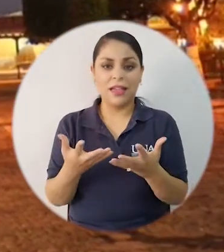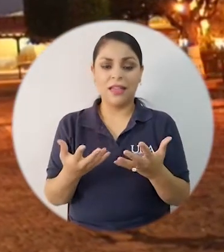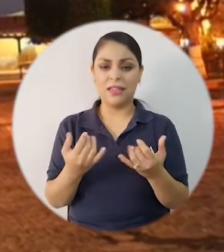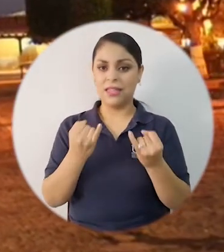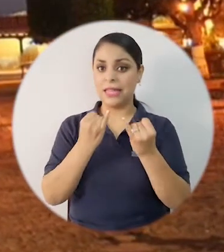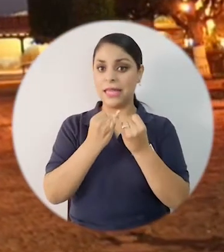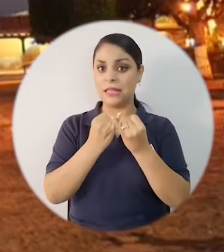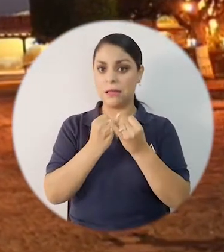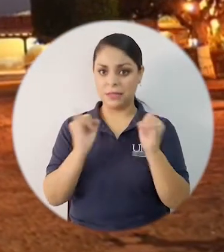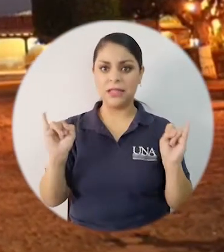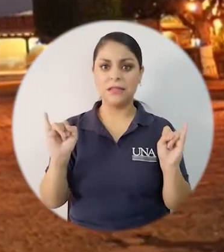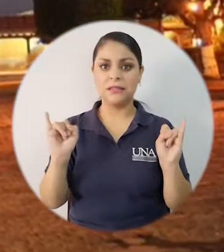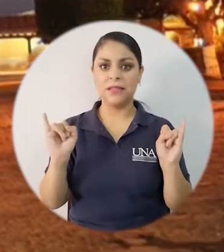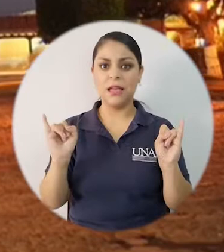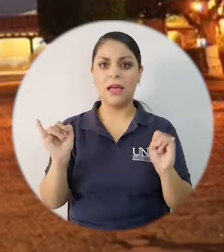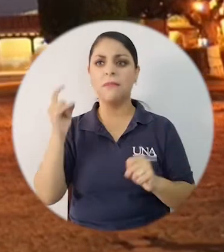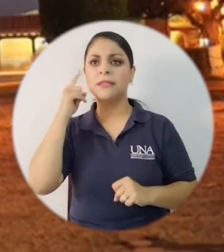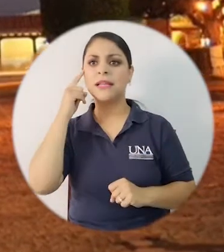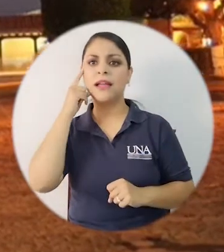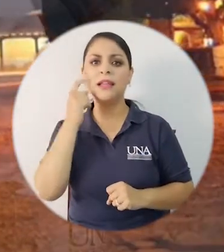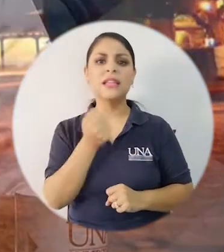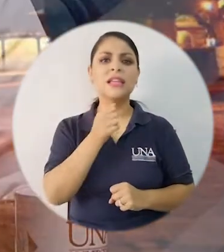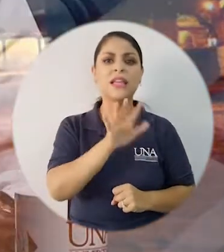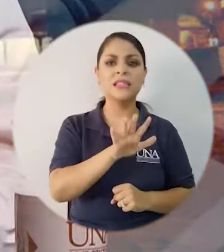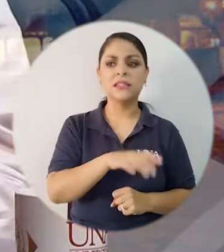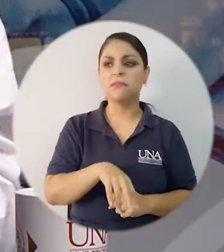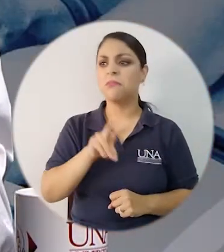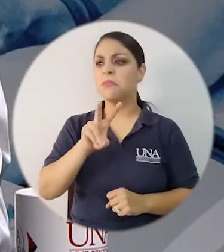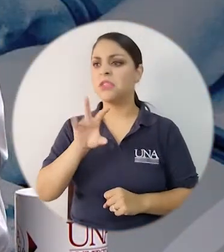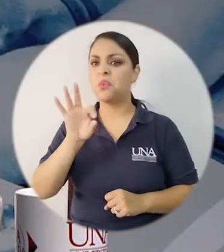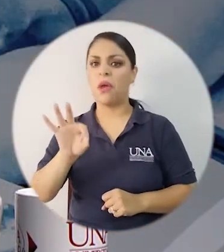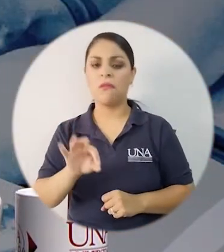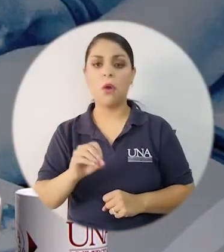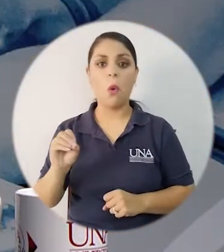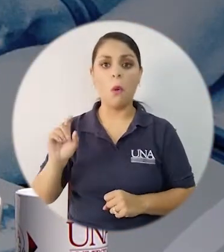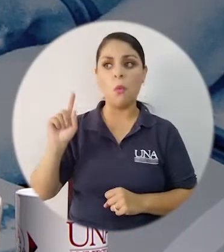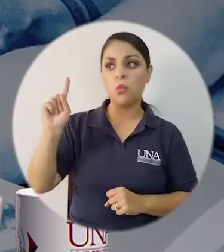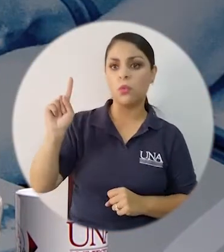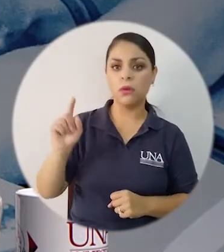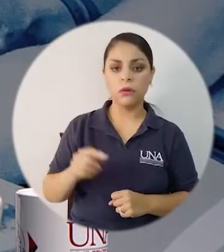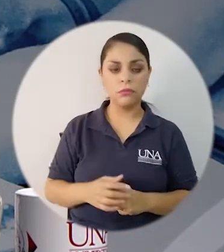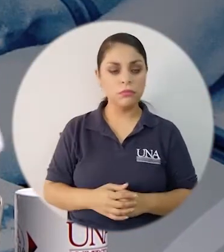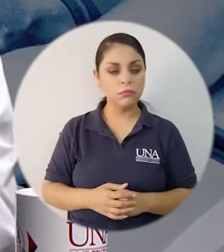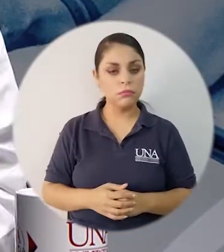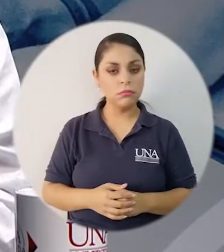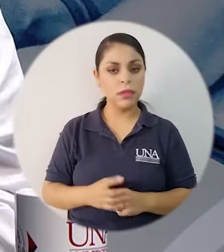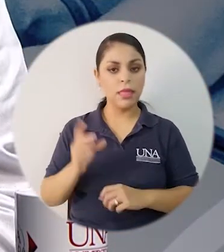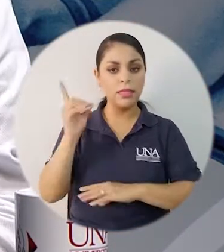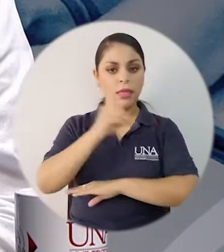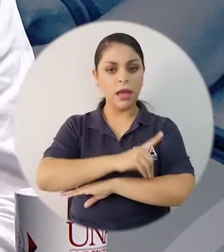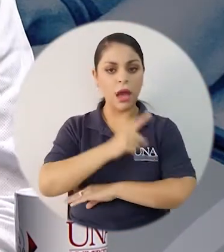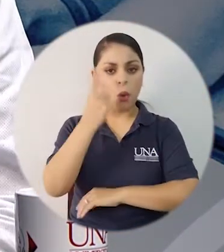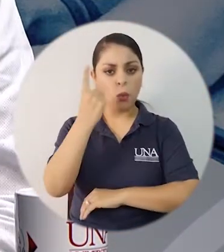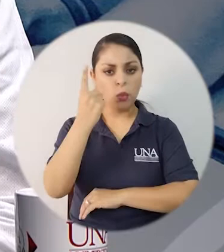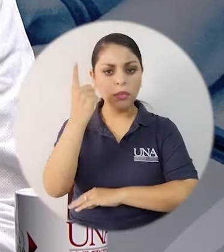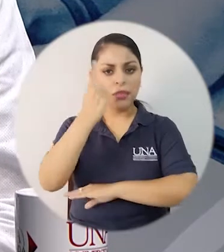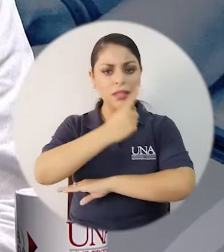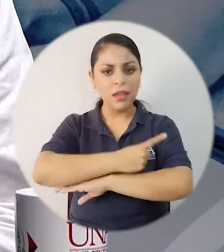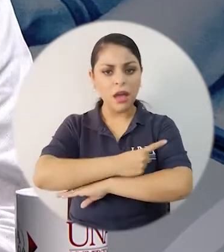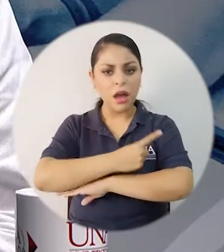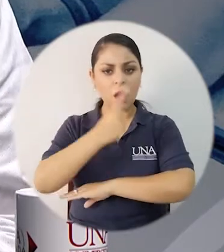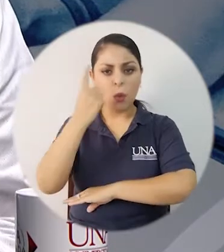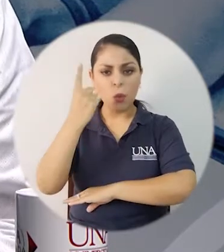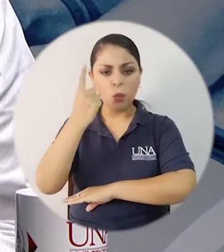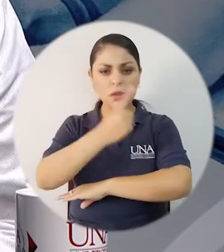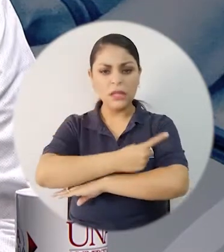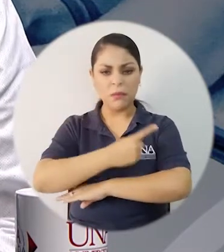la independencia, esas discusiones de que si es el 15, el 29, el primero, eso es reducir única y exclusivamente a